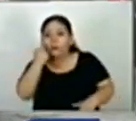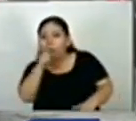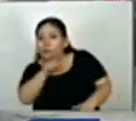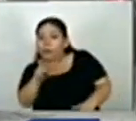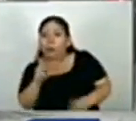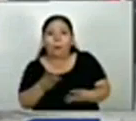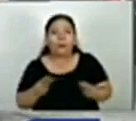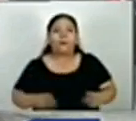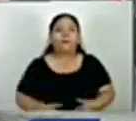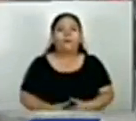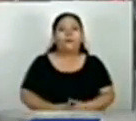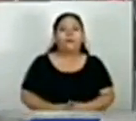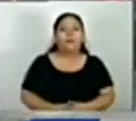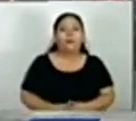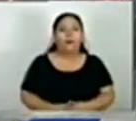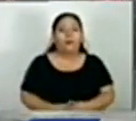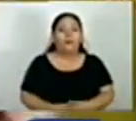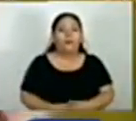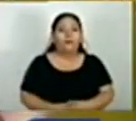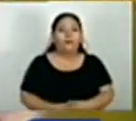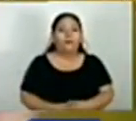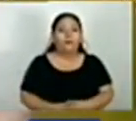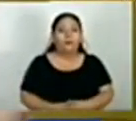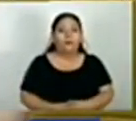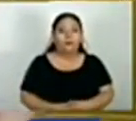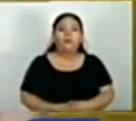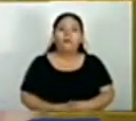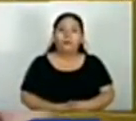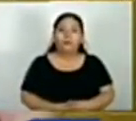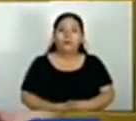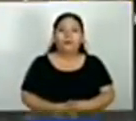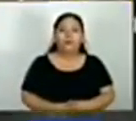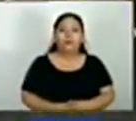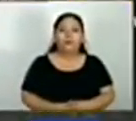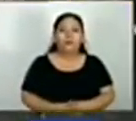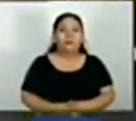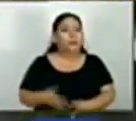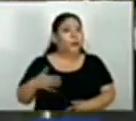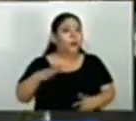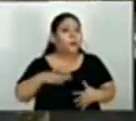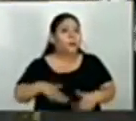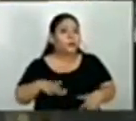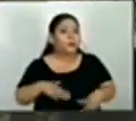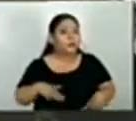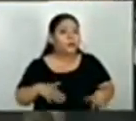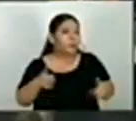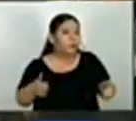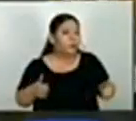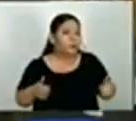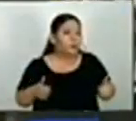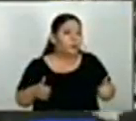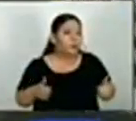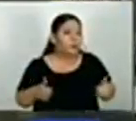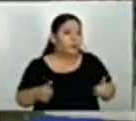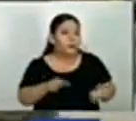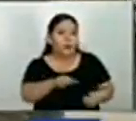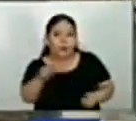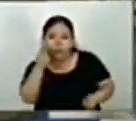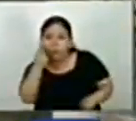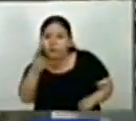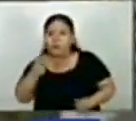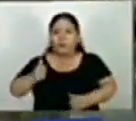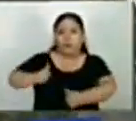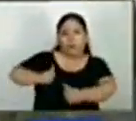los delitos. Ya no se ve mucho eso, ¿no? Está más sano, sí, porque hay estos soldados por